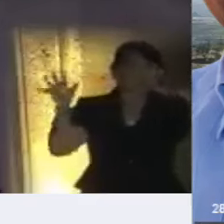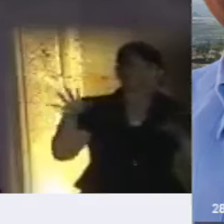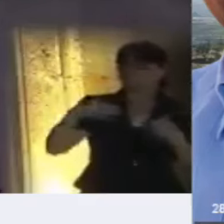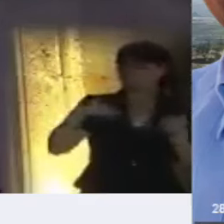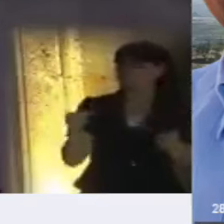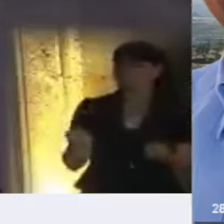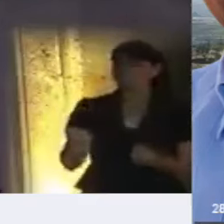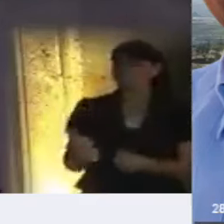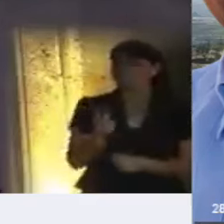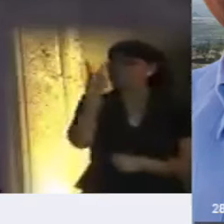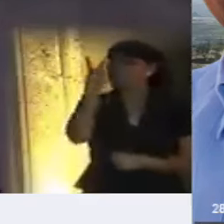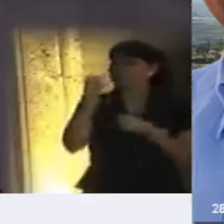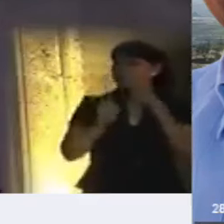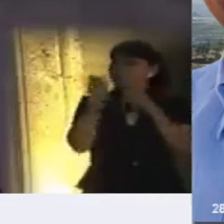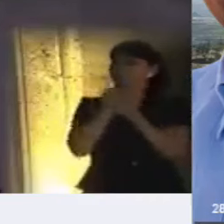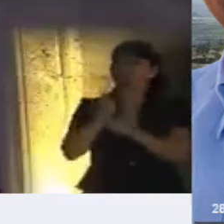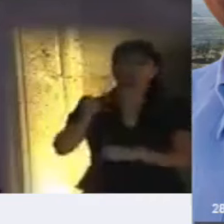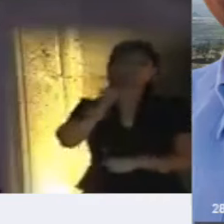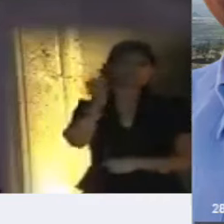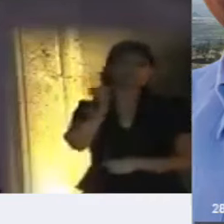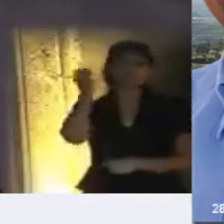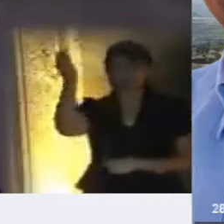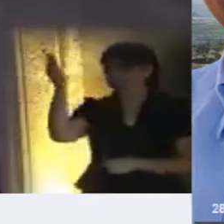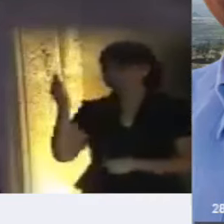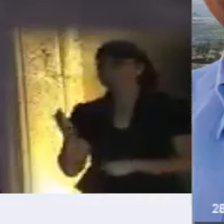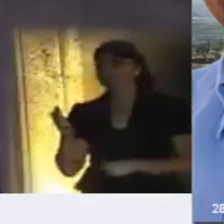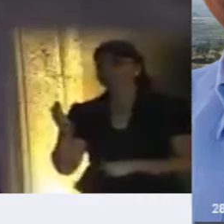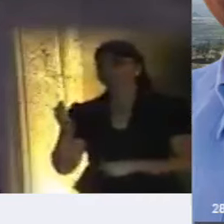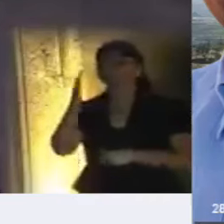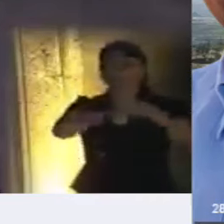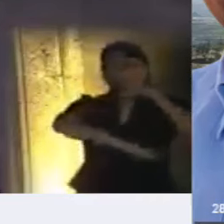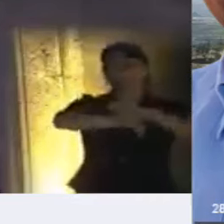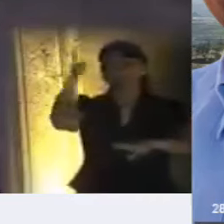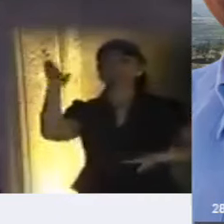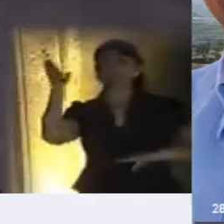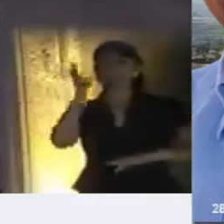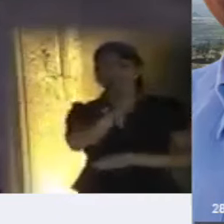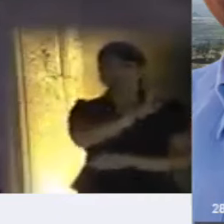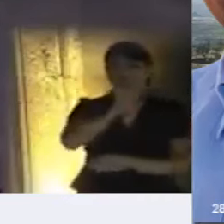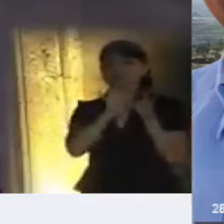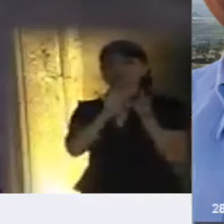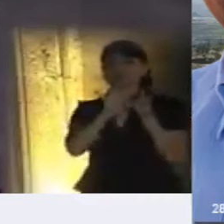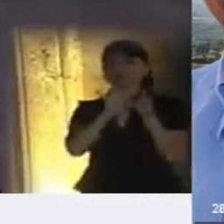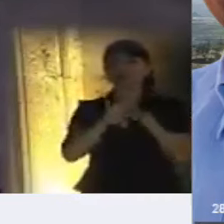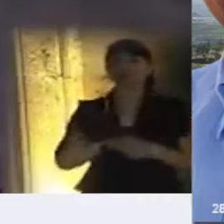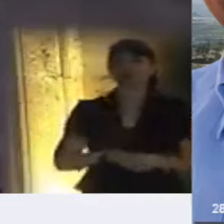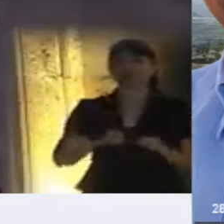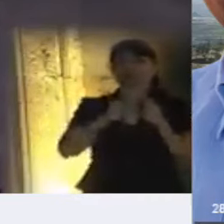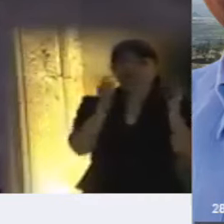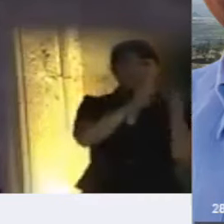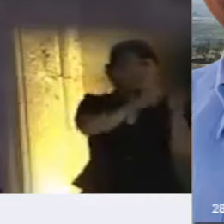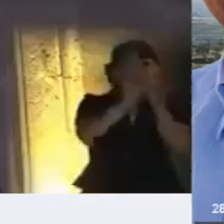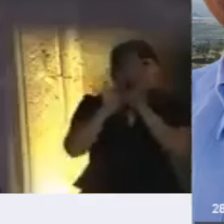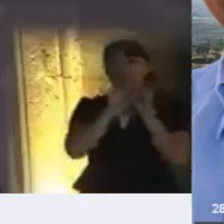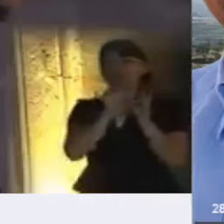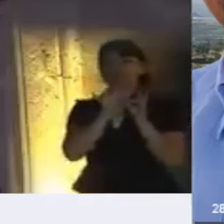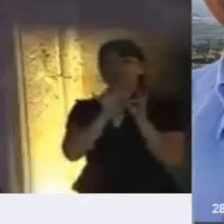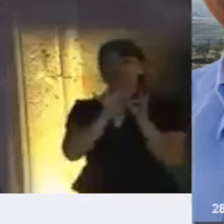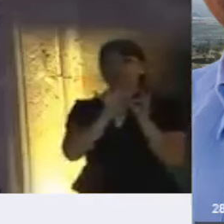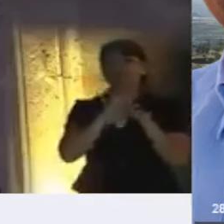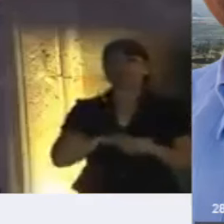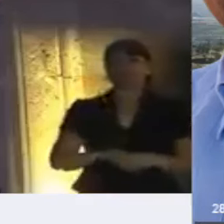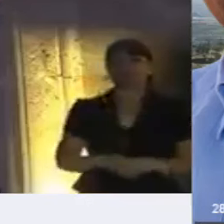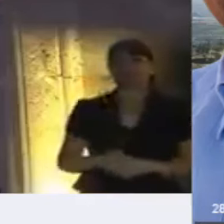no solo un año, sino dos, logramos ustedes y yo tal cometido. Unir Oaxaca